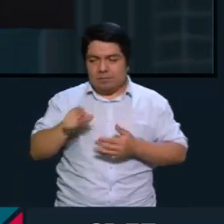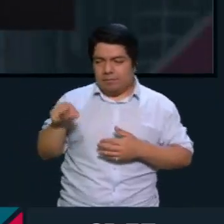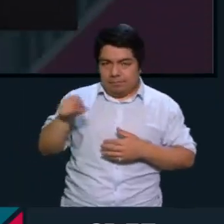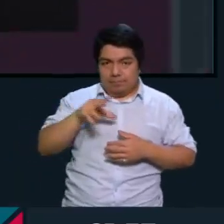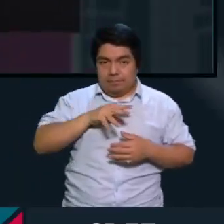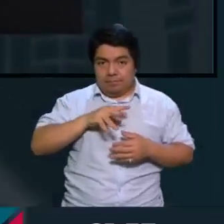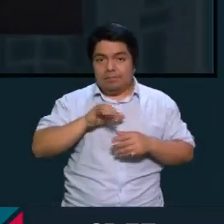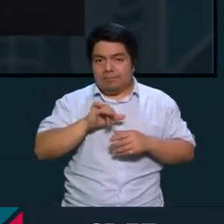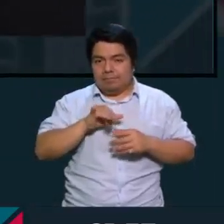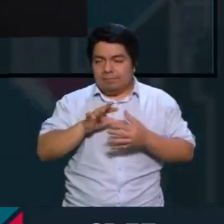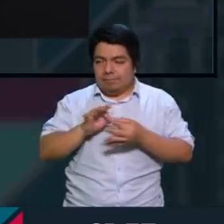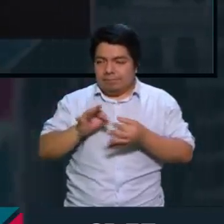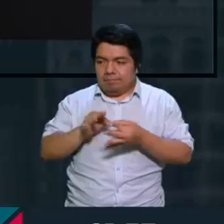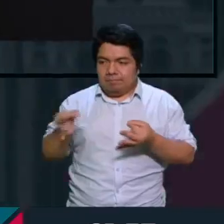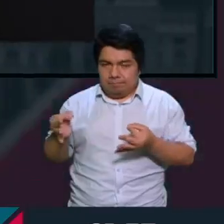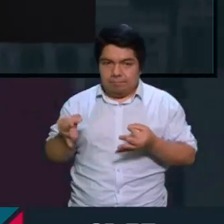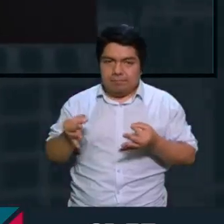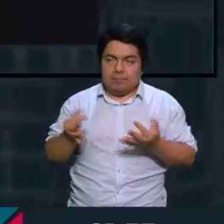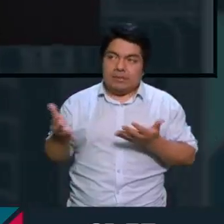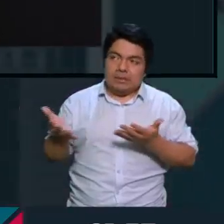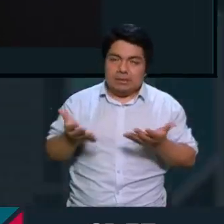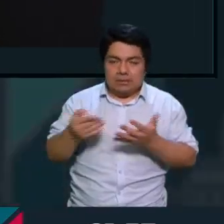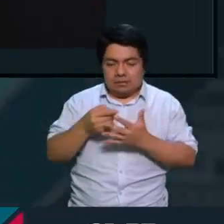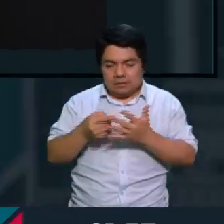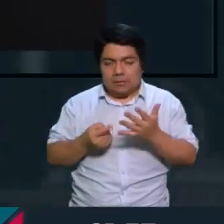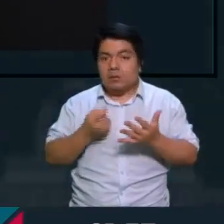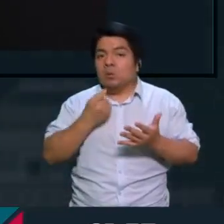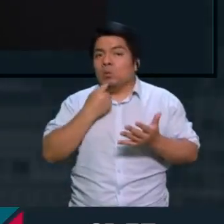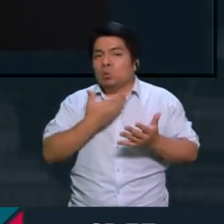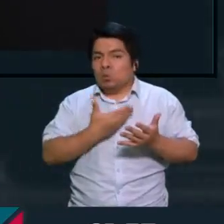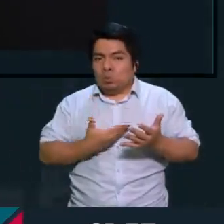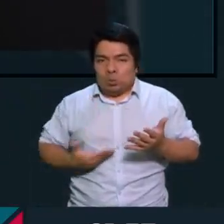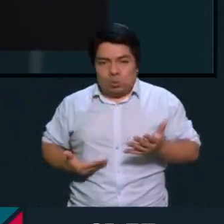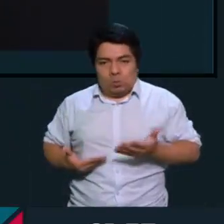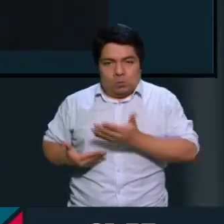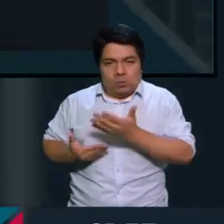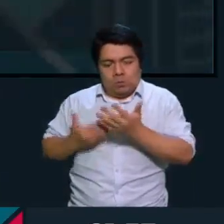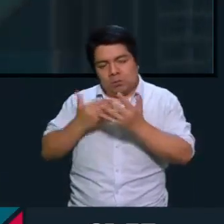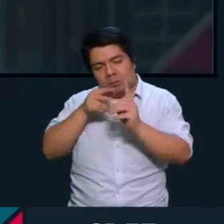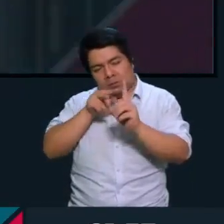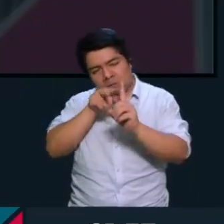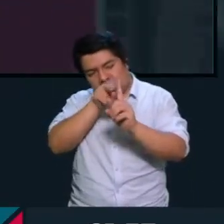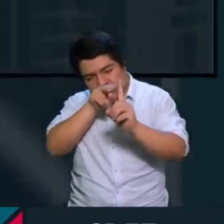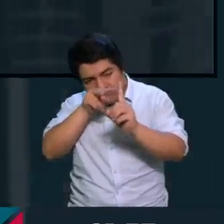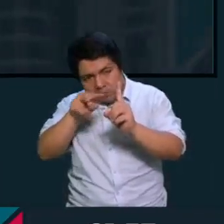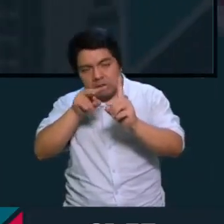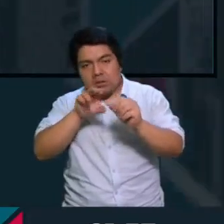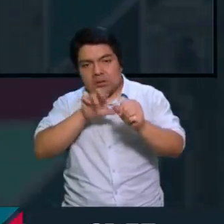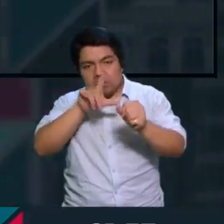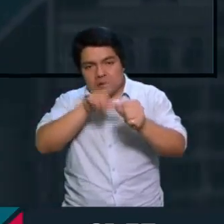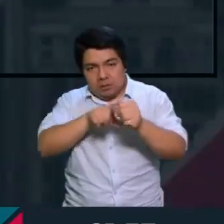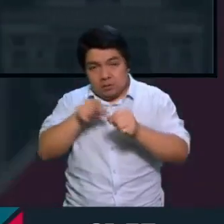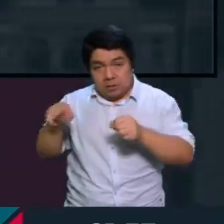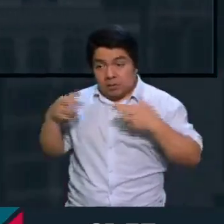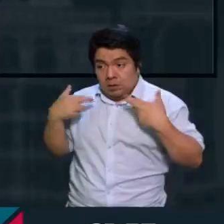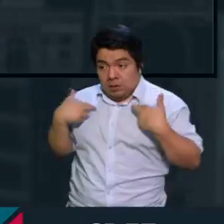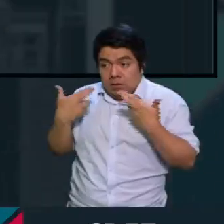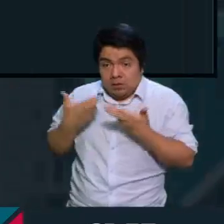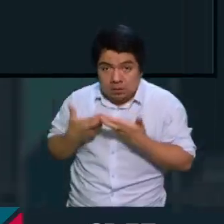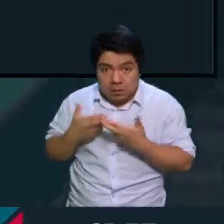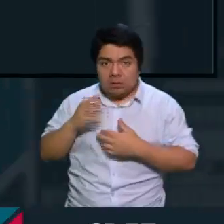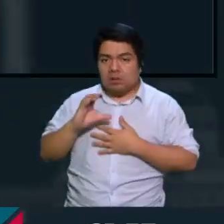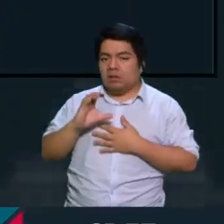que pues genera en López Obrador esta visión de lo social. Un maestro de civismo